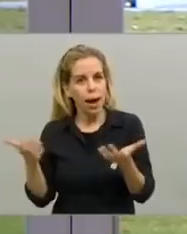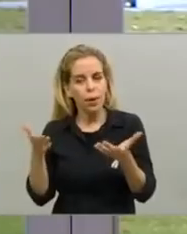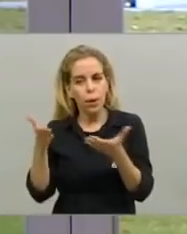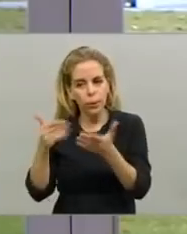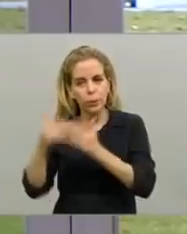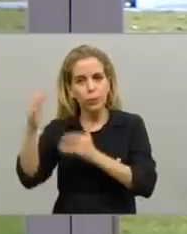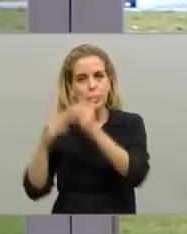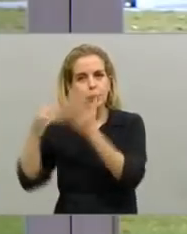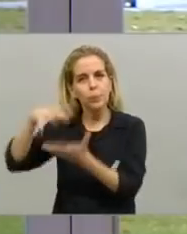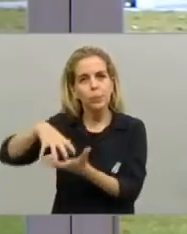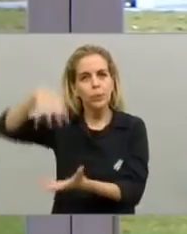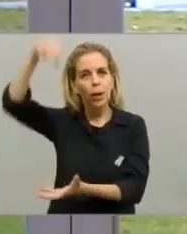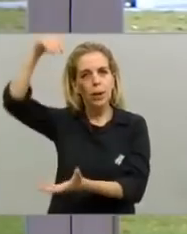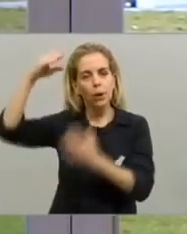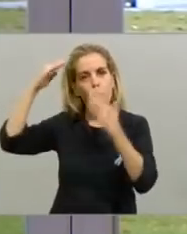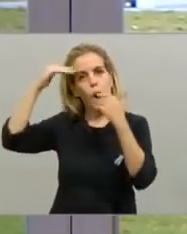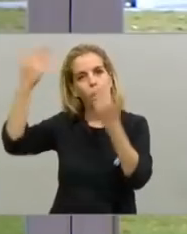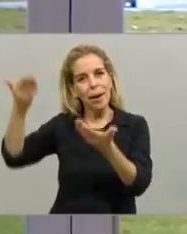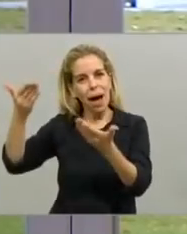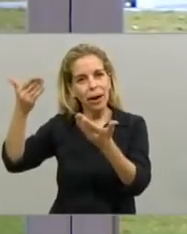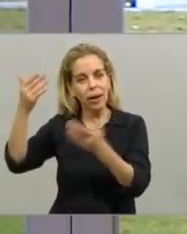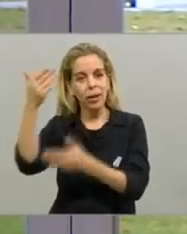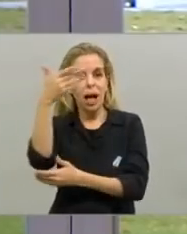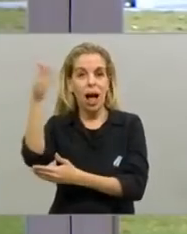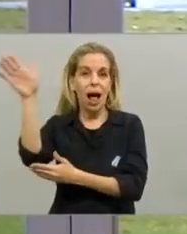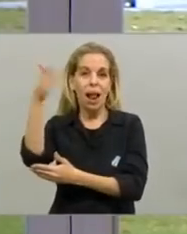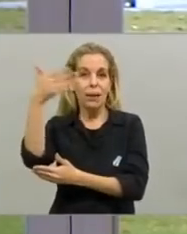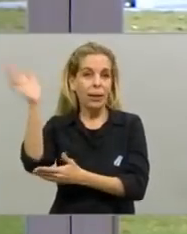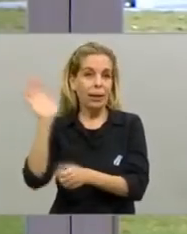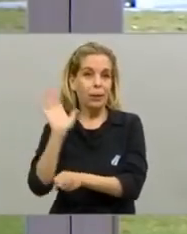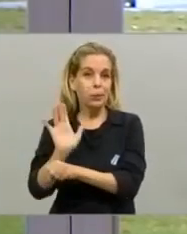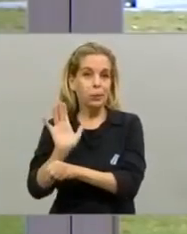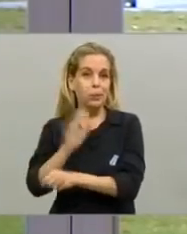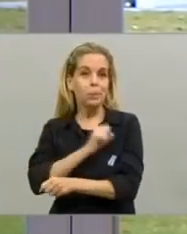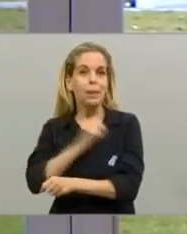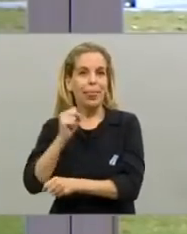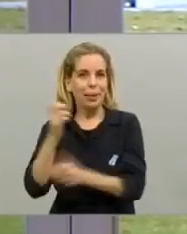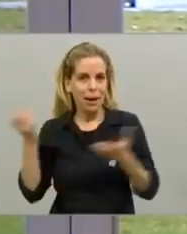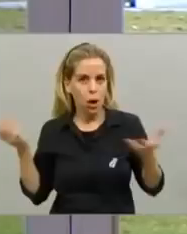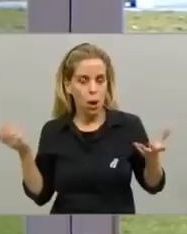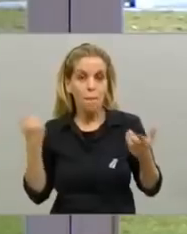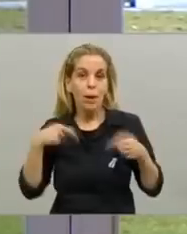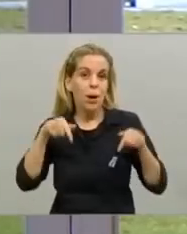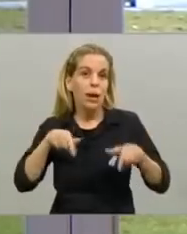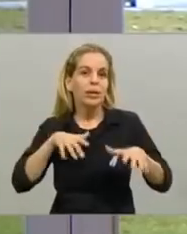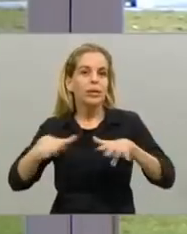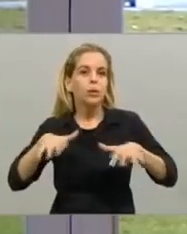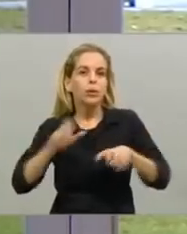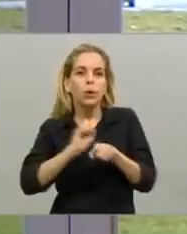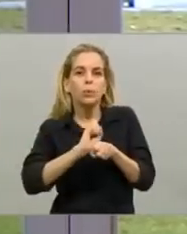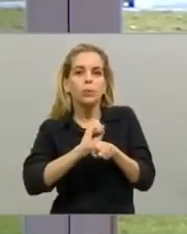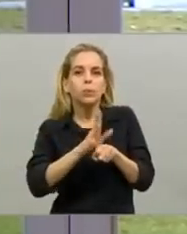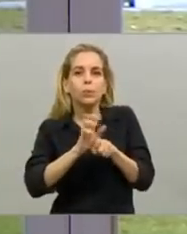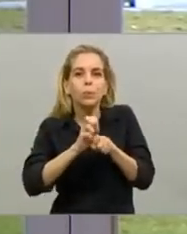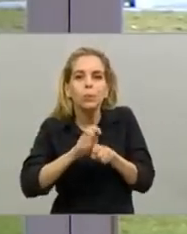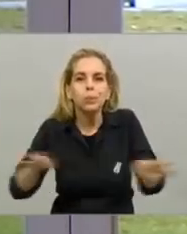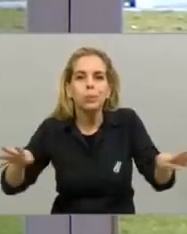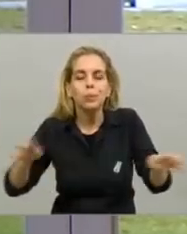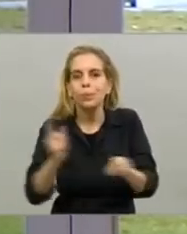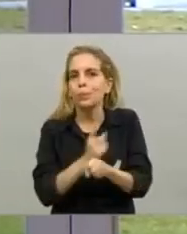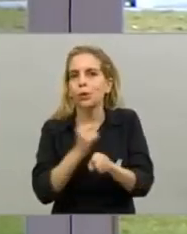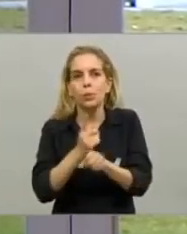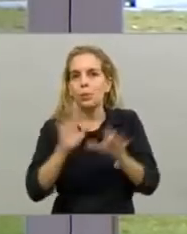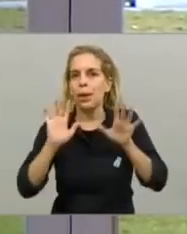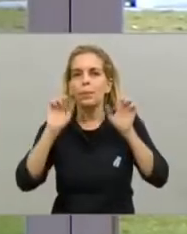honrar a nuestro símbolo patrio. Pero la pandemia no nos deja estar cerca en este tiempo. Estamos